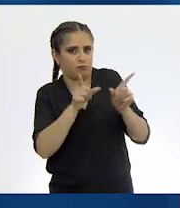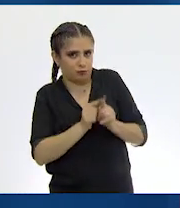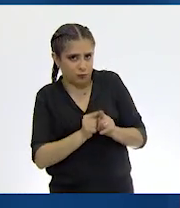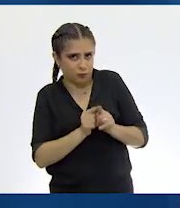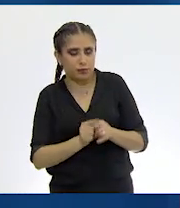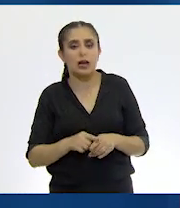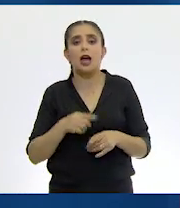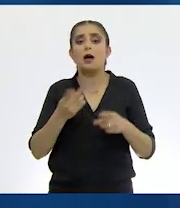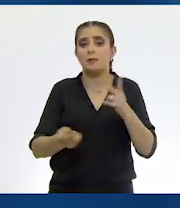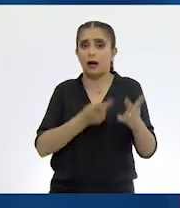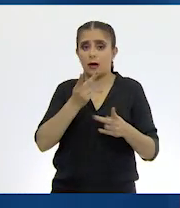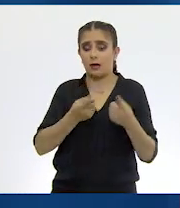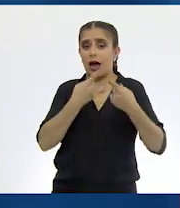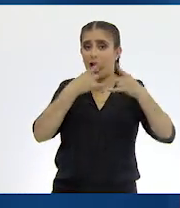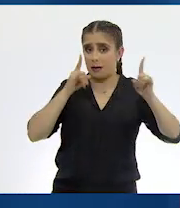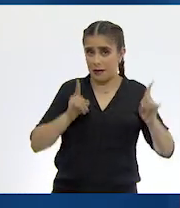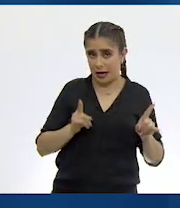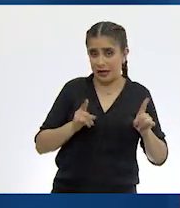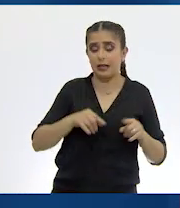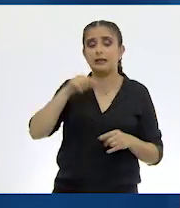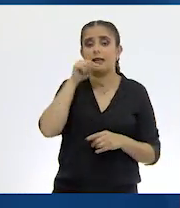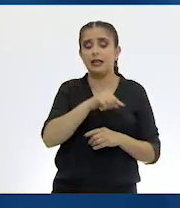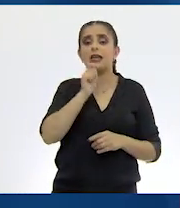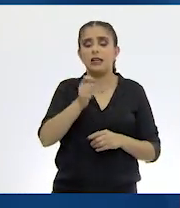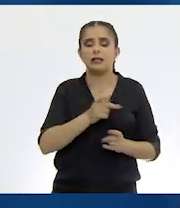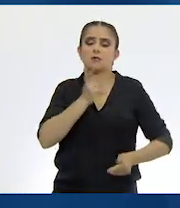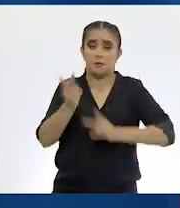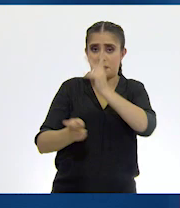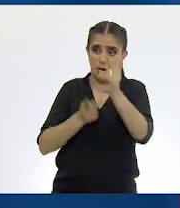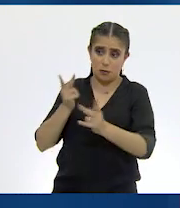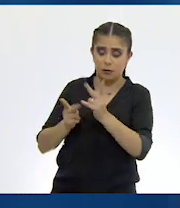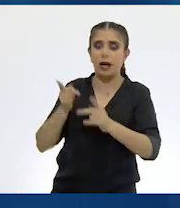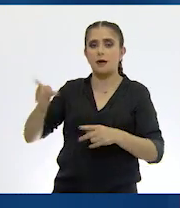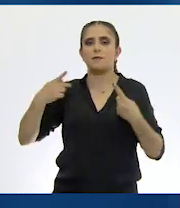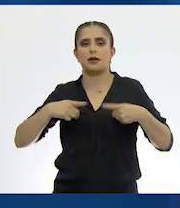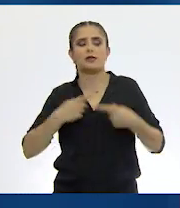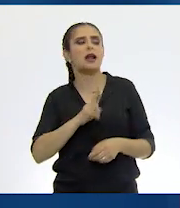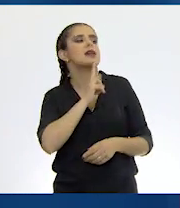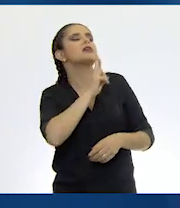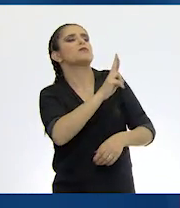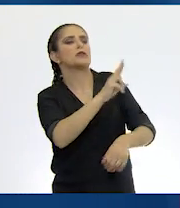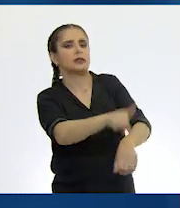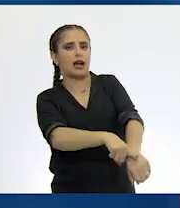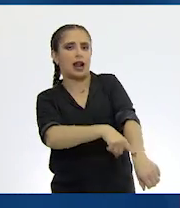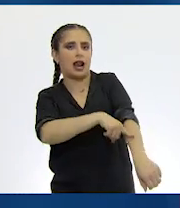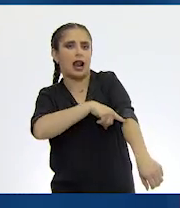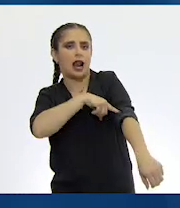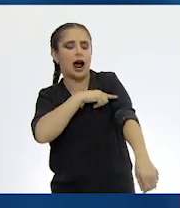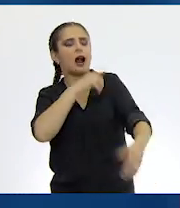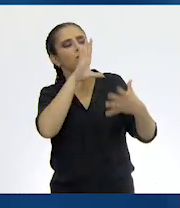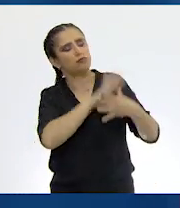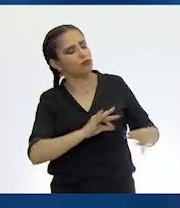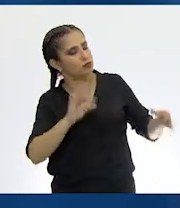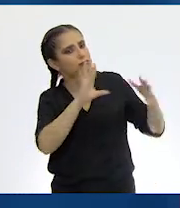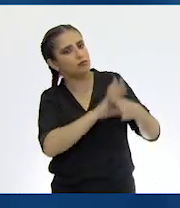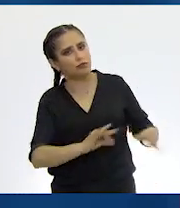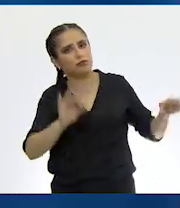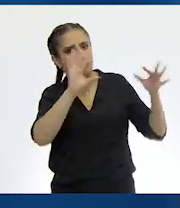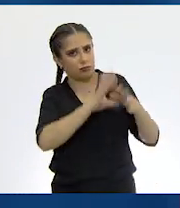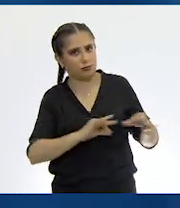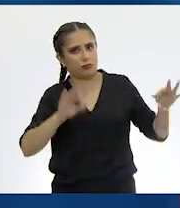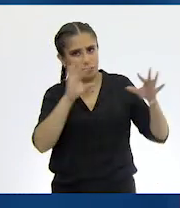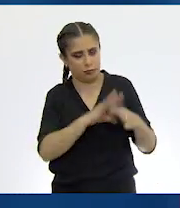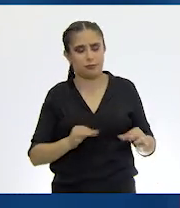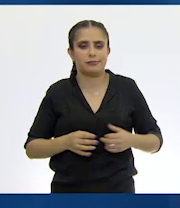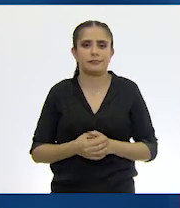las preguntas abiertas son aquellas en las que podemos permitir que la persona a la que estemos entrevistando o si estamos en un examen, pues podamos desarrollar